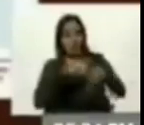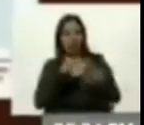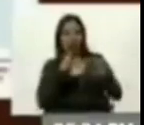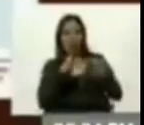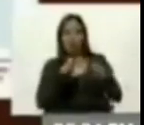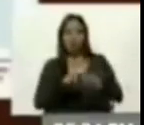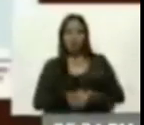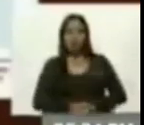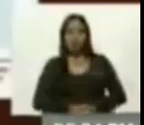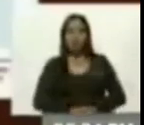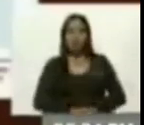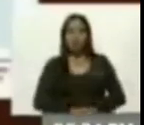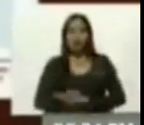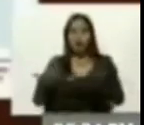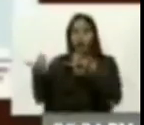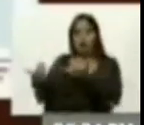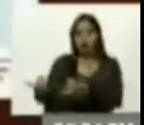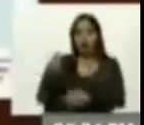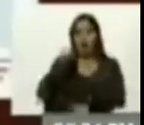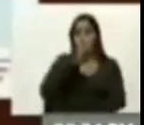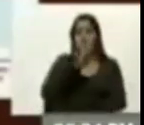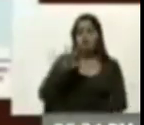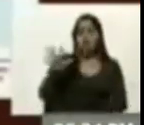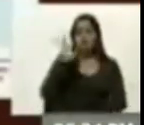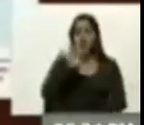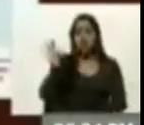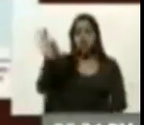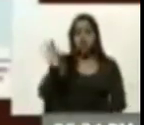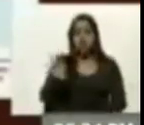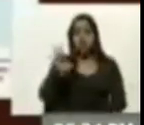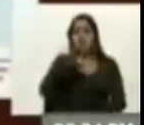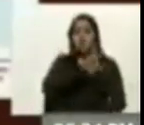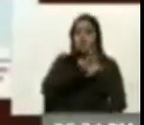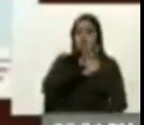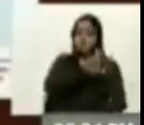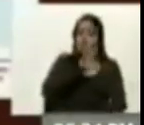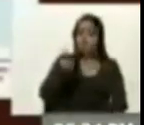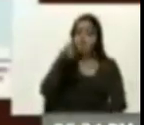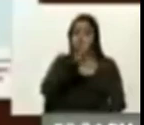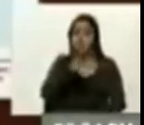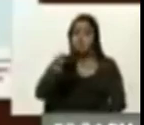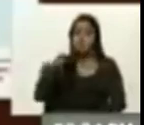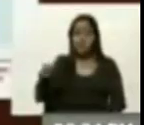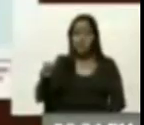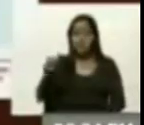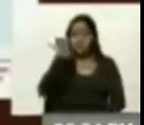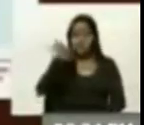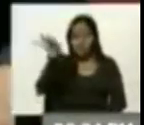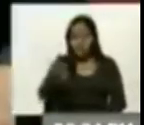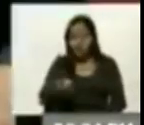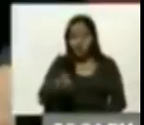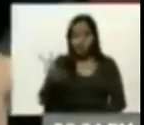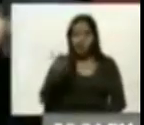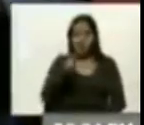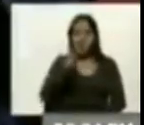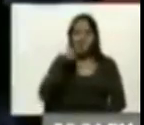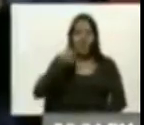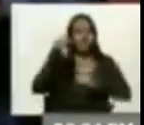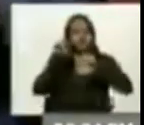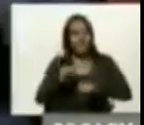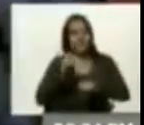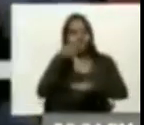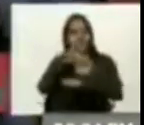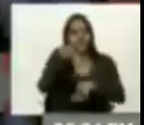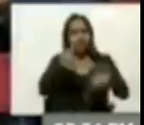En este momento, 52% de los venezolanos afirma que definitivamente votarán. Es un